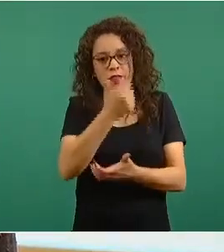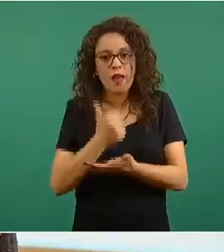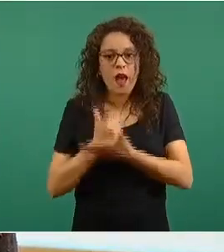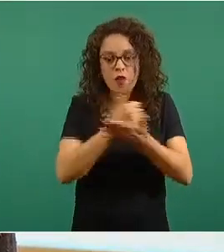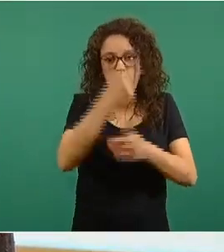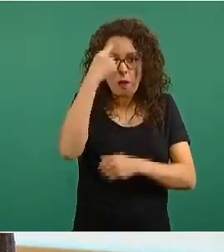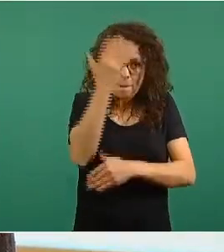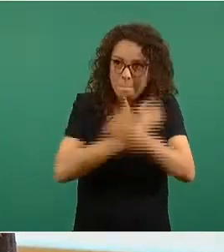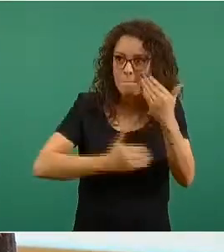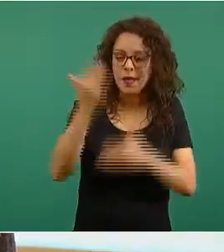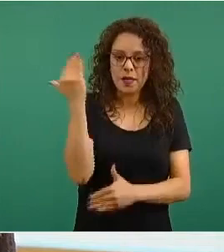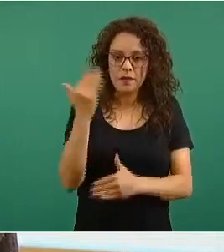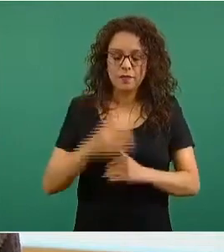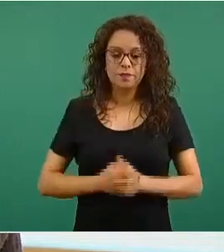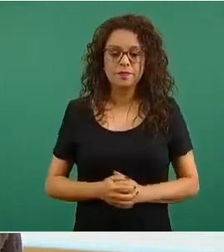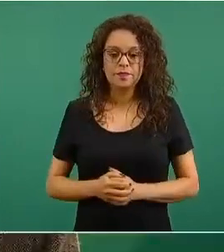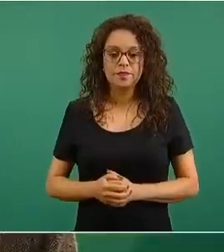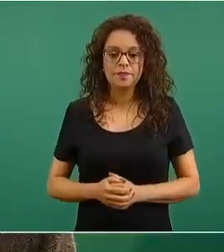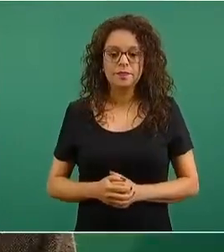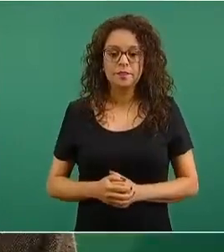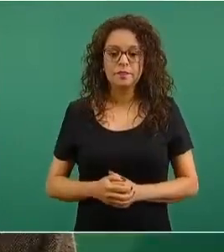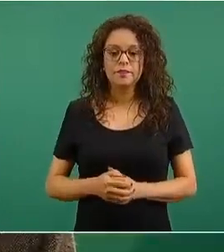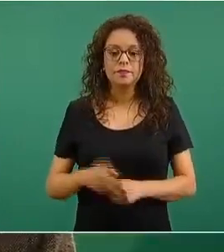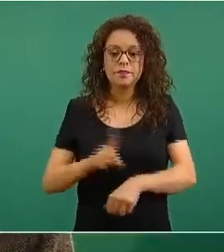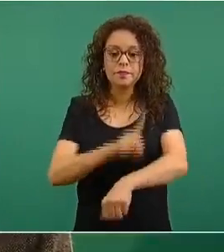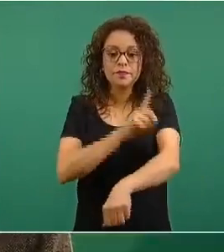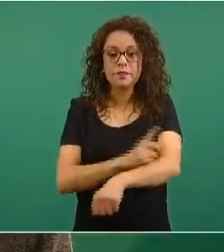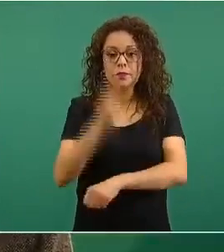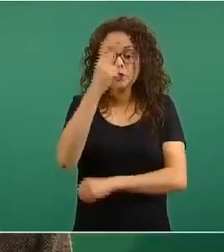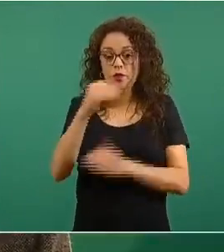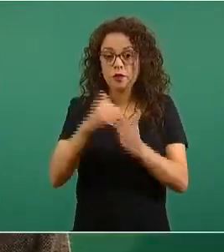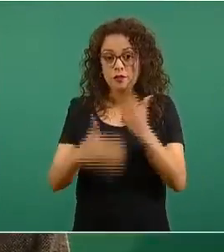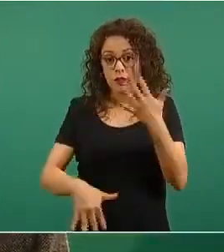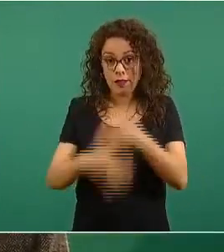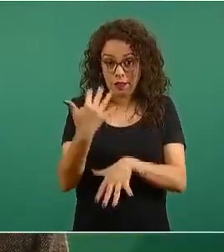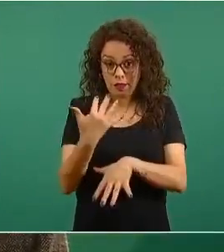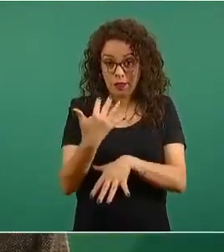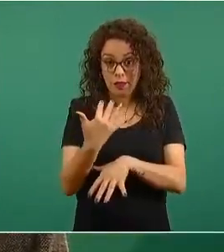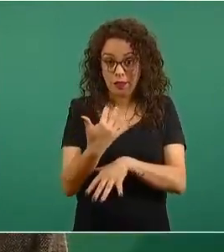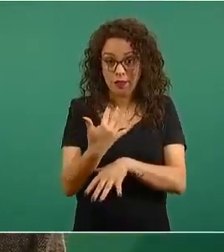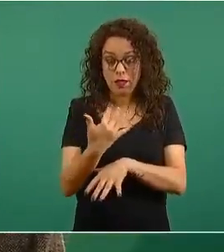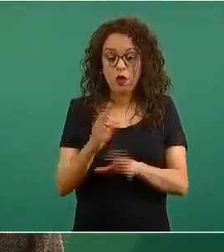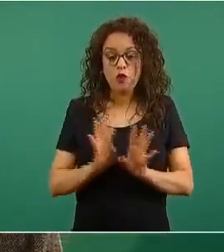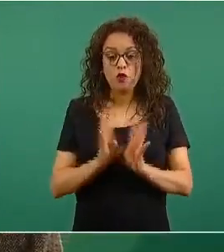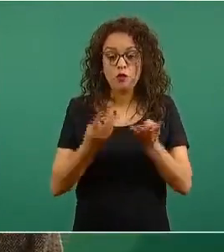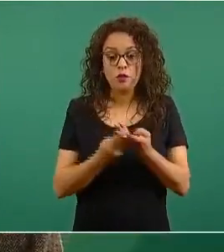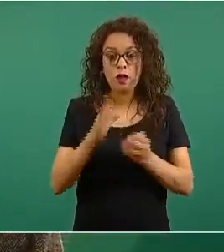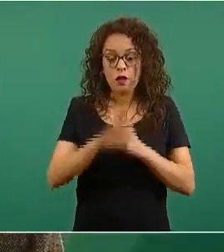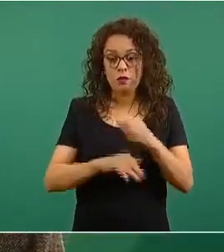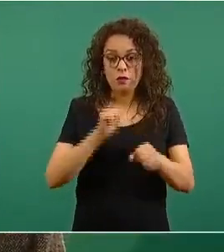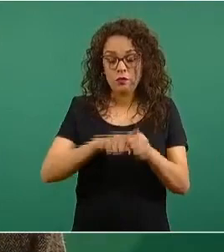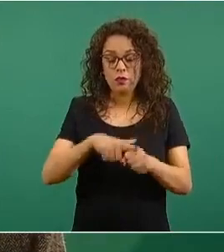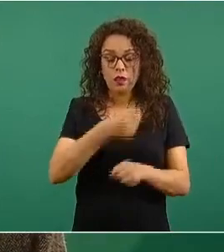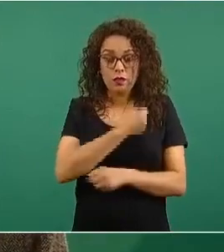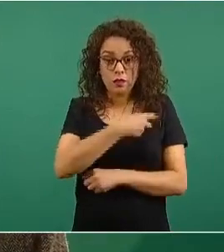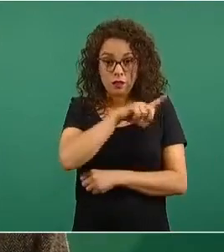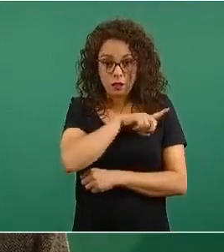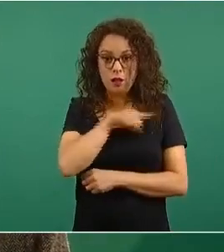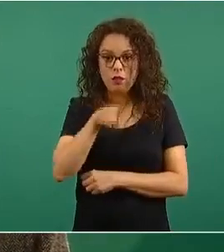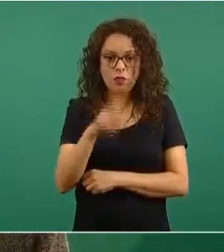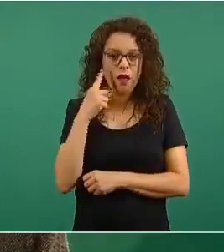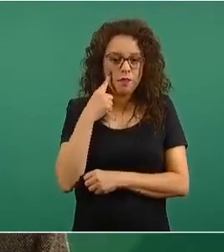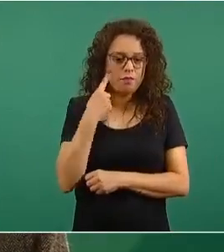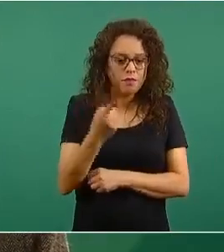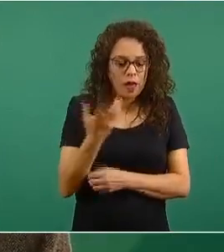desde el año 2015, en el Consejo Nacional de Salud se estableció un acuerdo para el seguimiento de esta red de frío